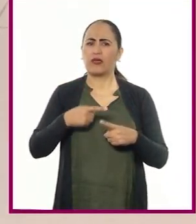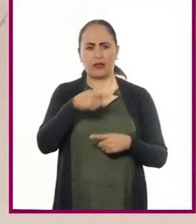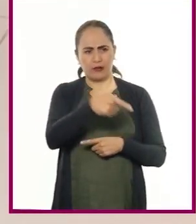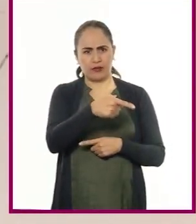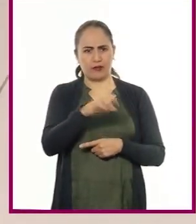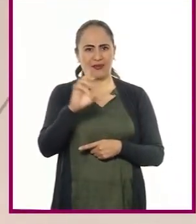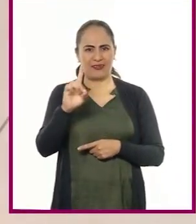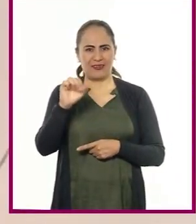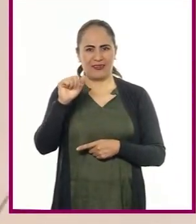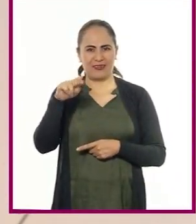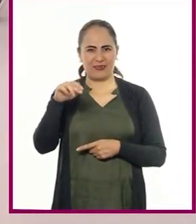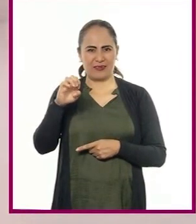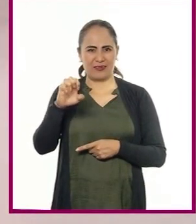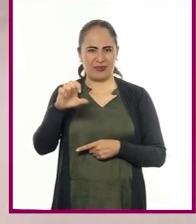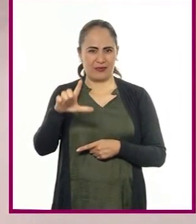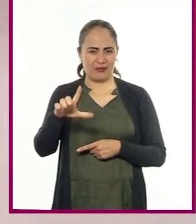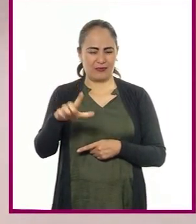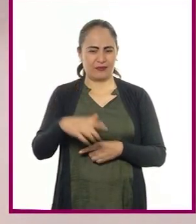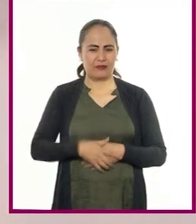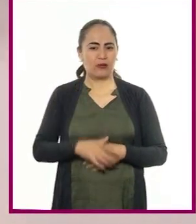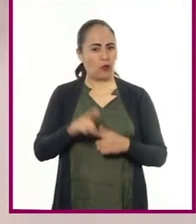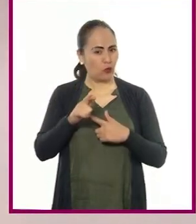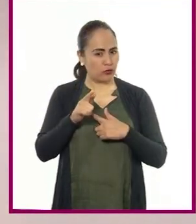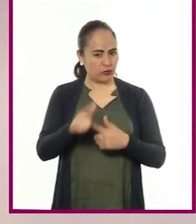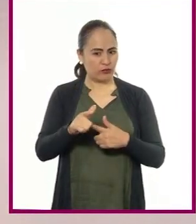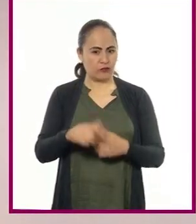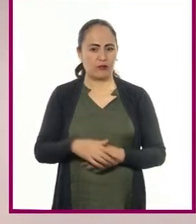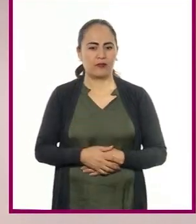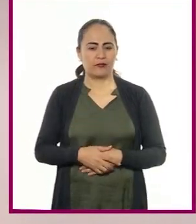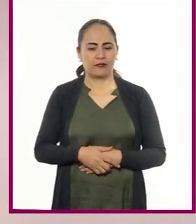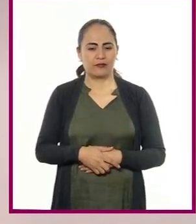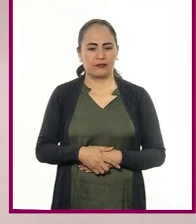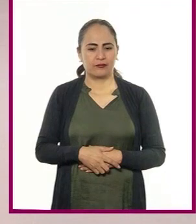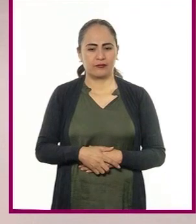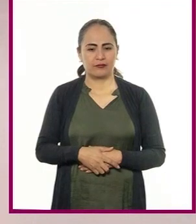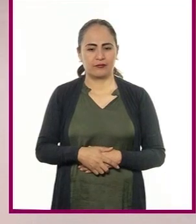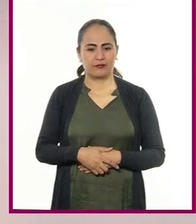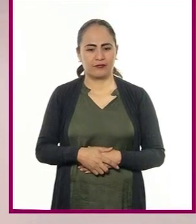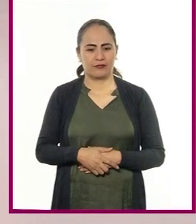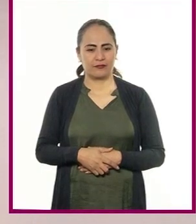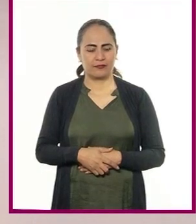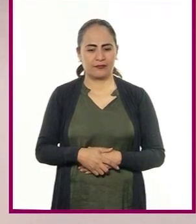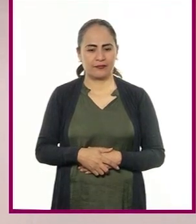Daniel. Muy bien. Seguimos. ¿Seguimos en la misma portería? Seguimos en la misma portería.